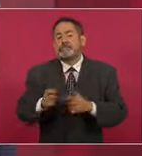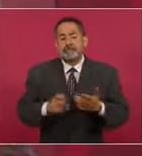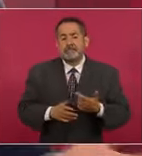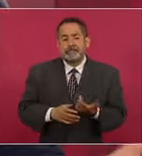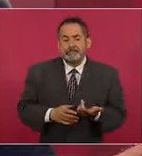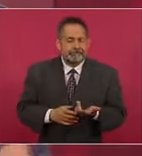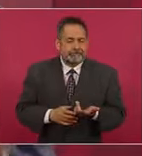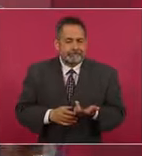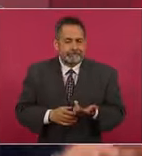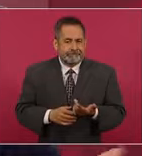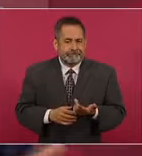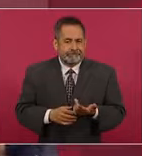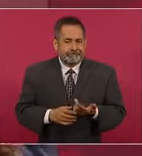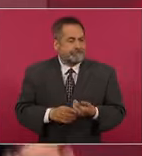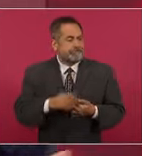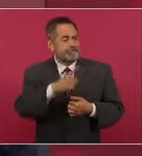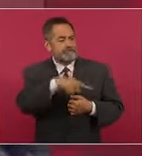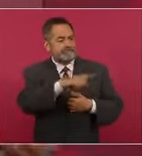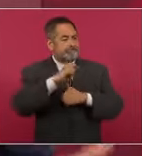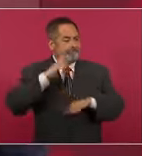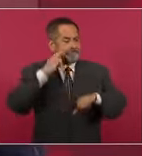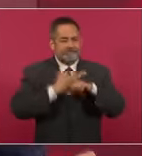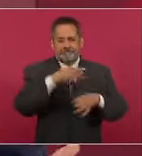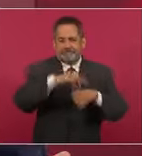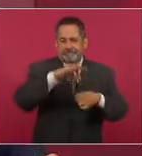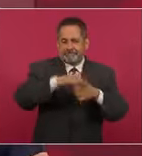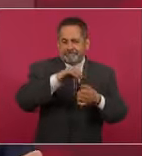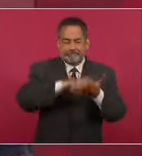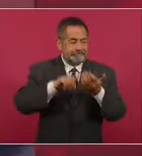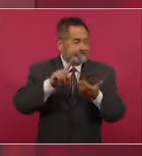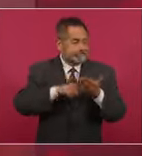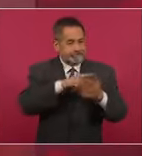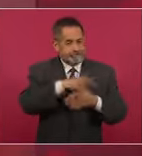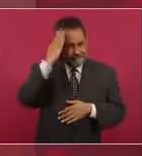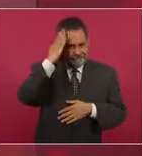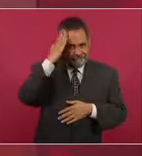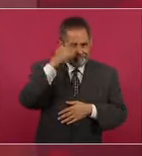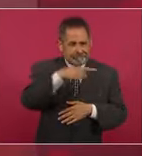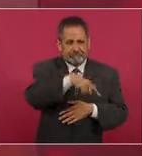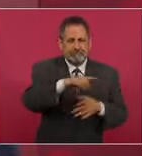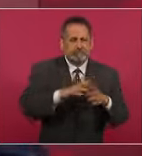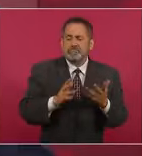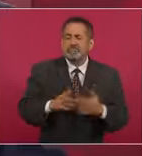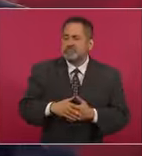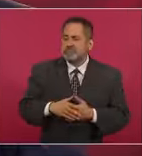pues es de que las autoridades electorales se ponen al servicio